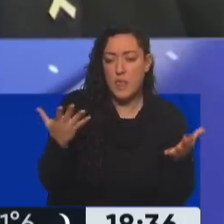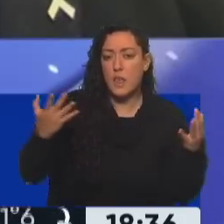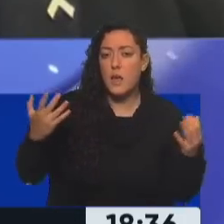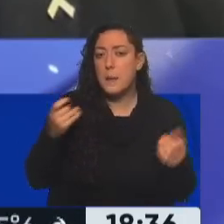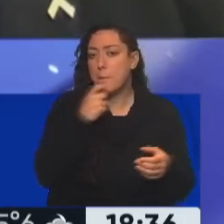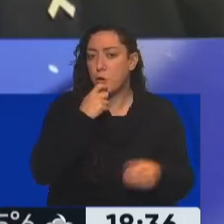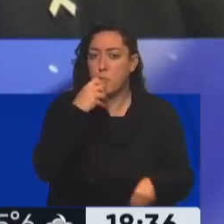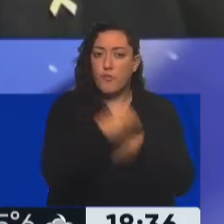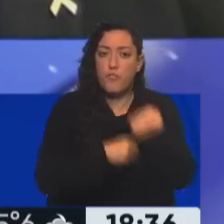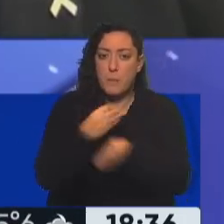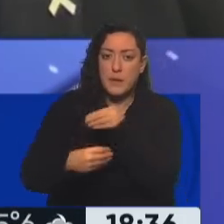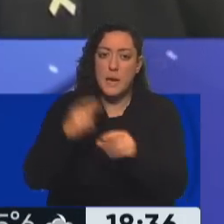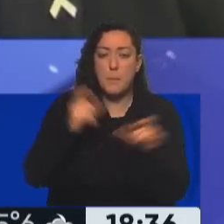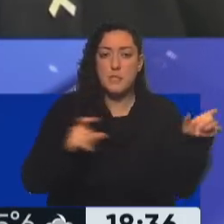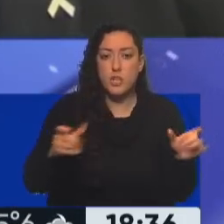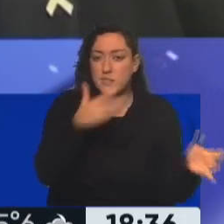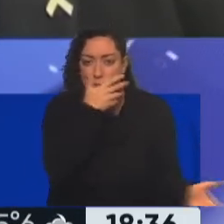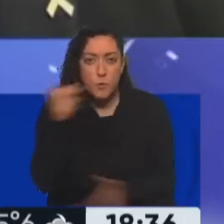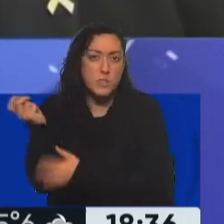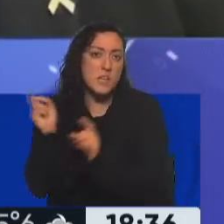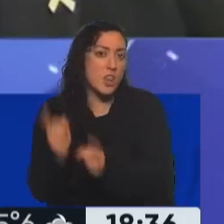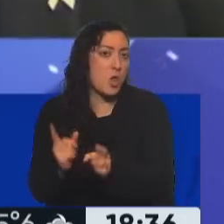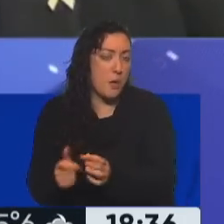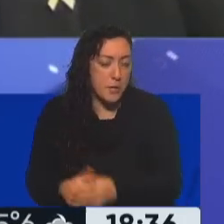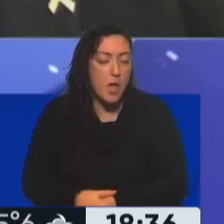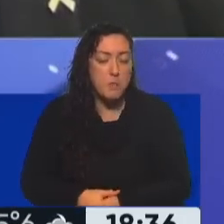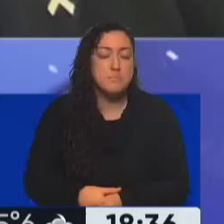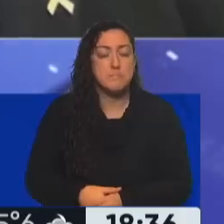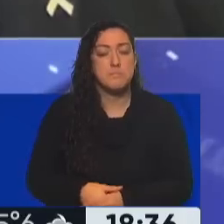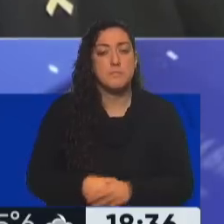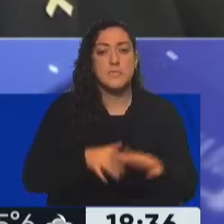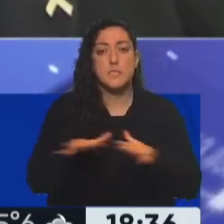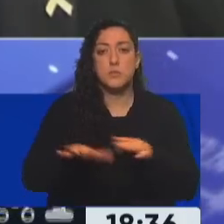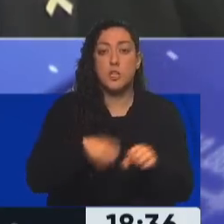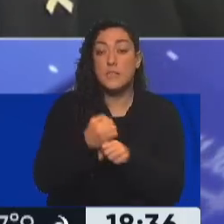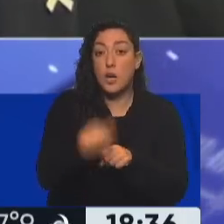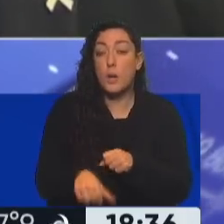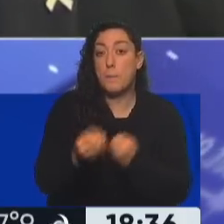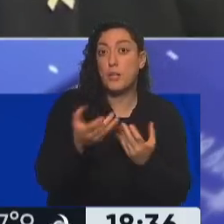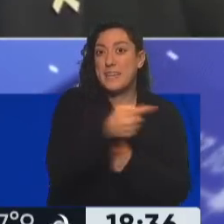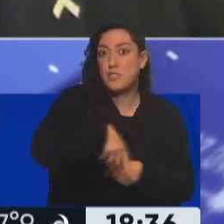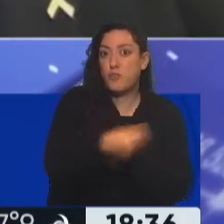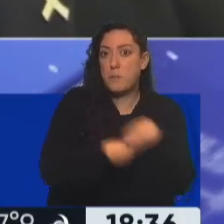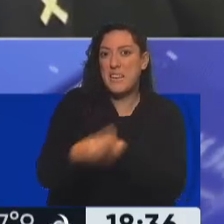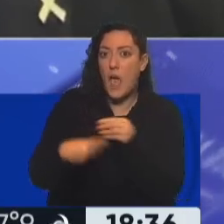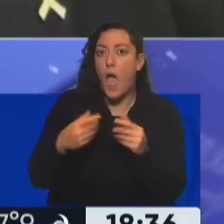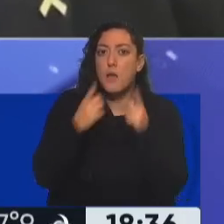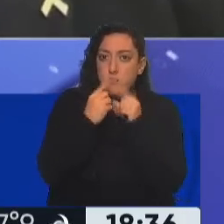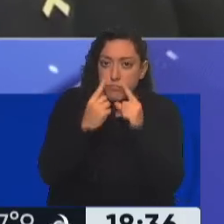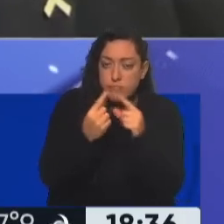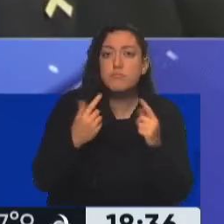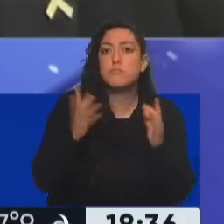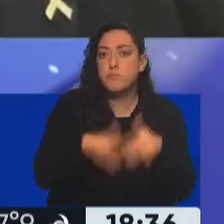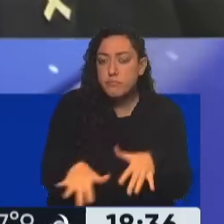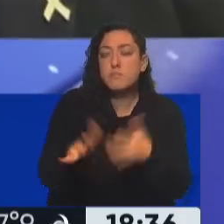todo de los familiares de quienes aún están secuestrados hoy, ¿no? ¿Cuál es la situación? Porque sí venían movilizándose. ¿Qué pasó si algo cambió también con el hecho de que se